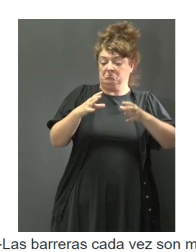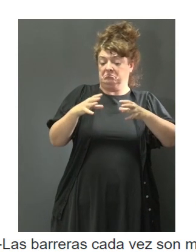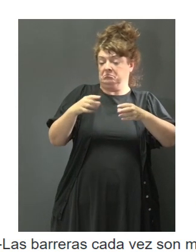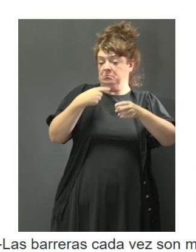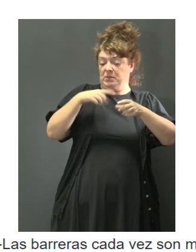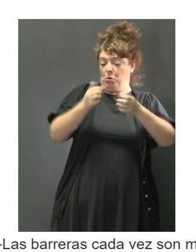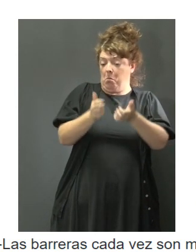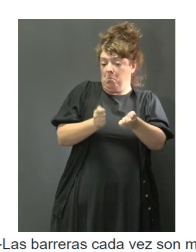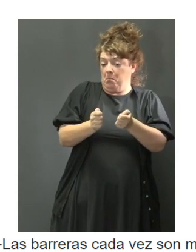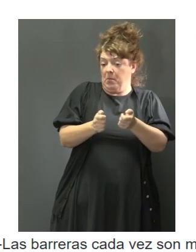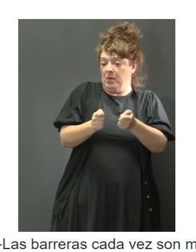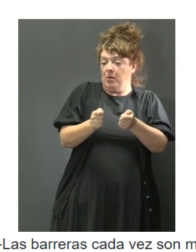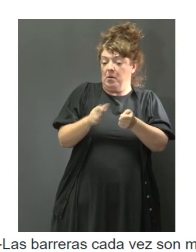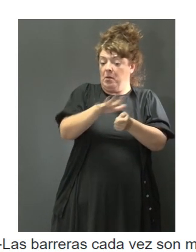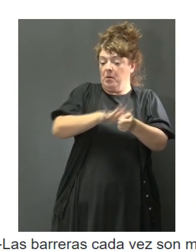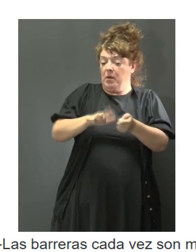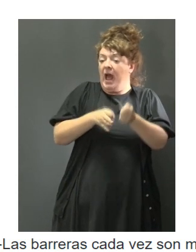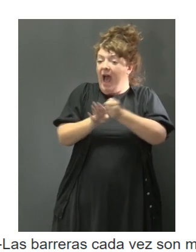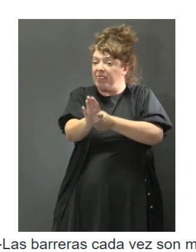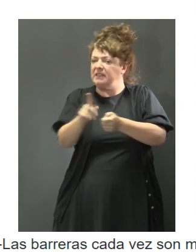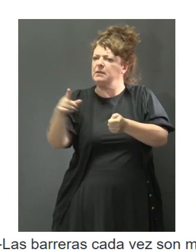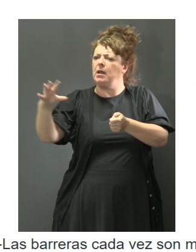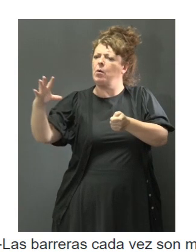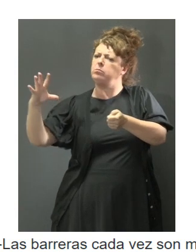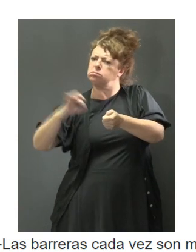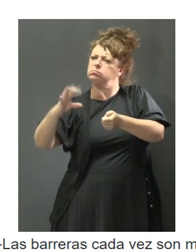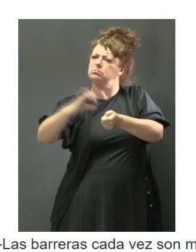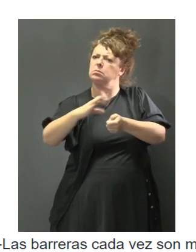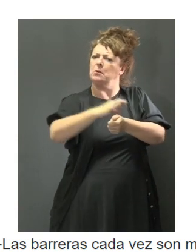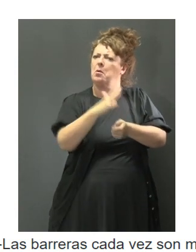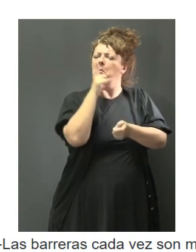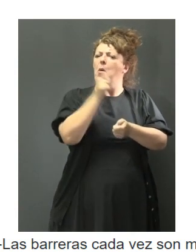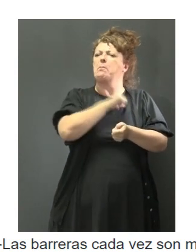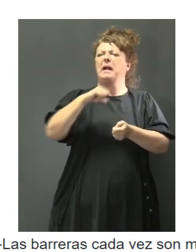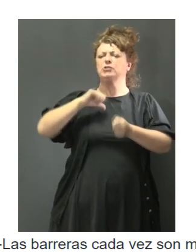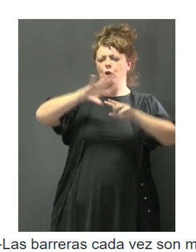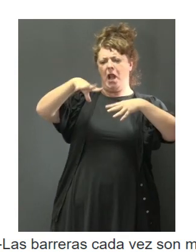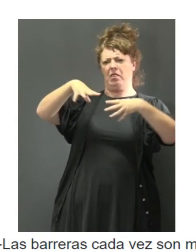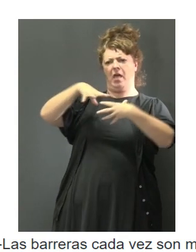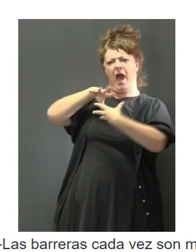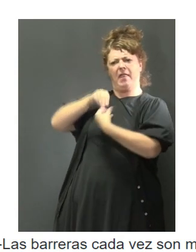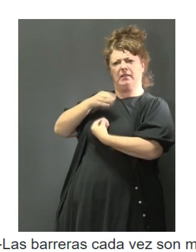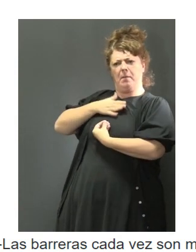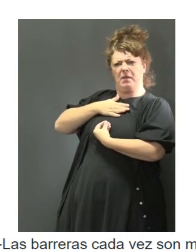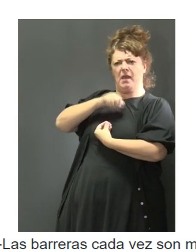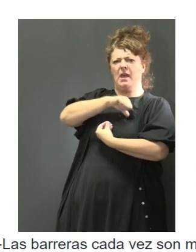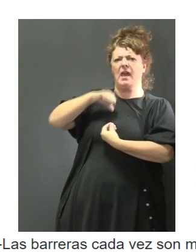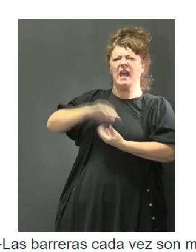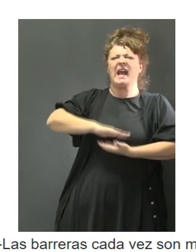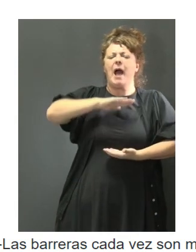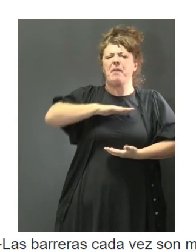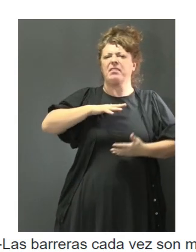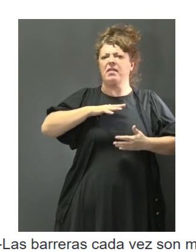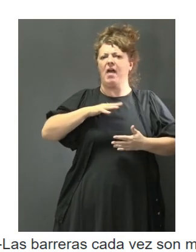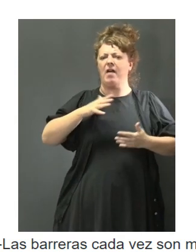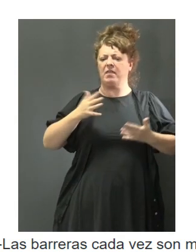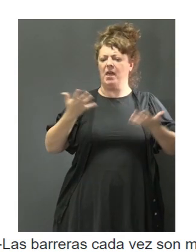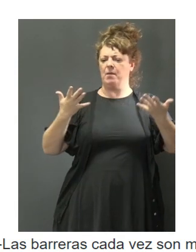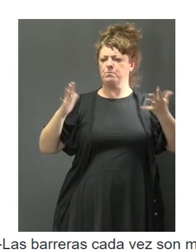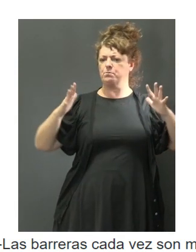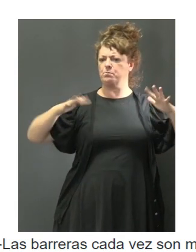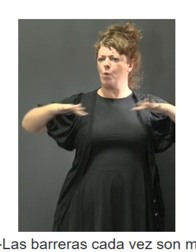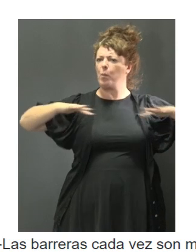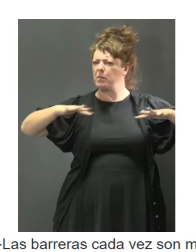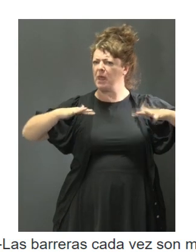a ese periférico accesible que los puedes personalizar a tu capacidad de movilidad, a